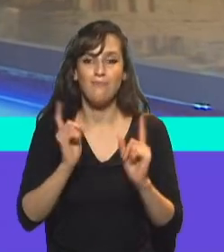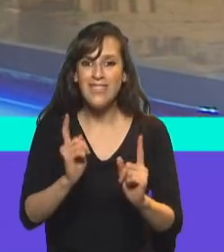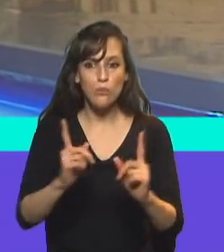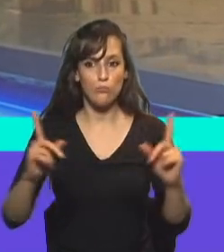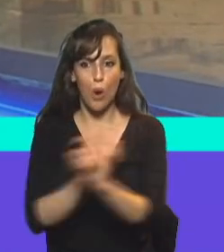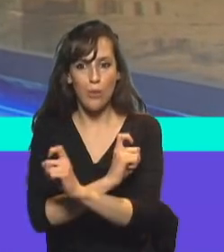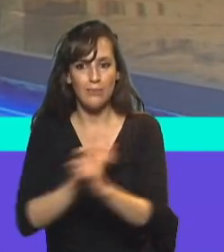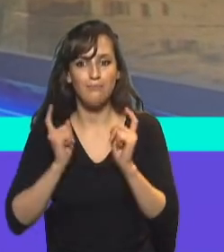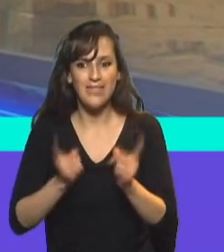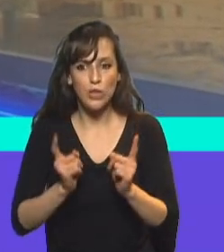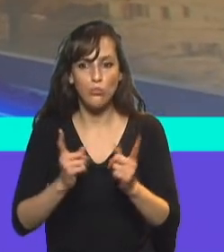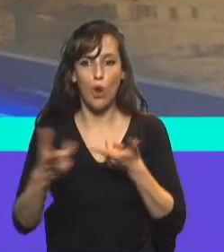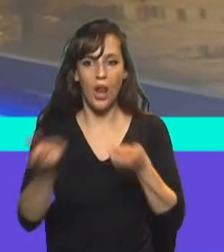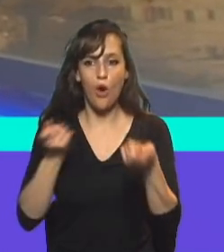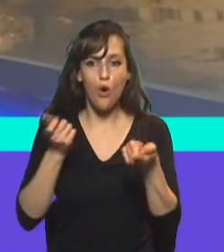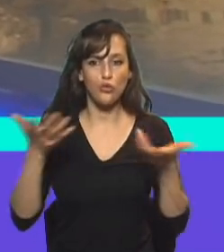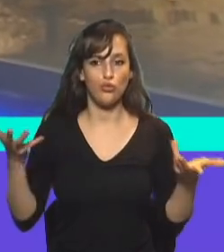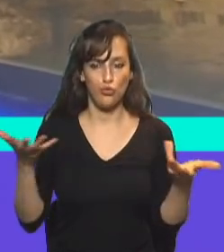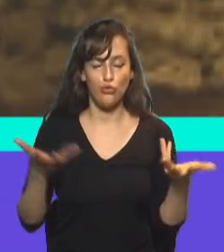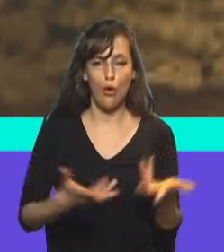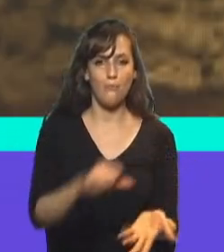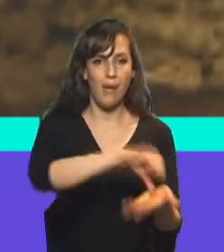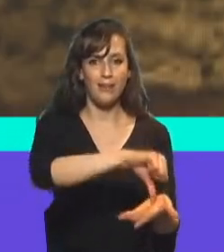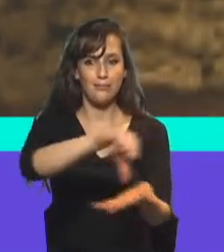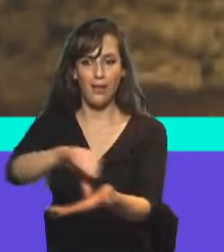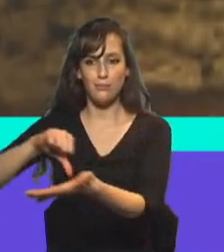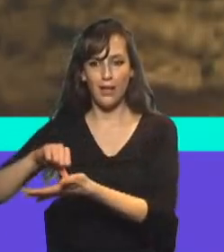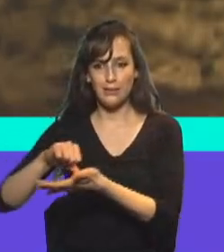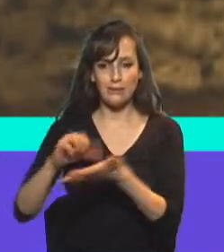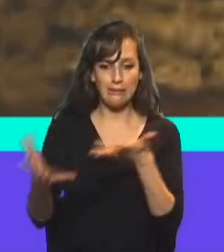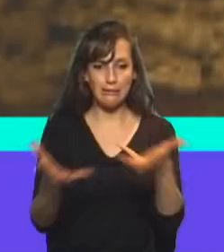tenemos lamentablemente los mismos negocios de los que pareciéramos estar presos y, bueno,